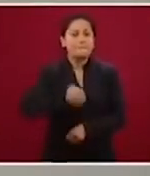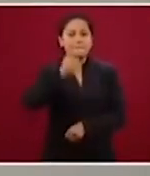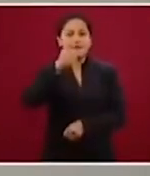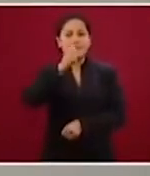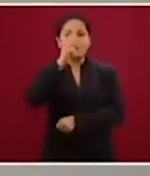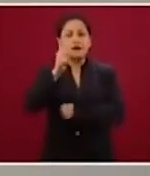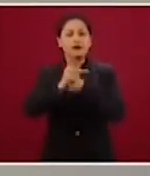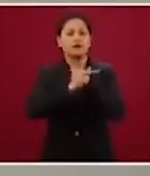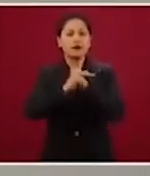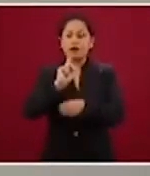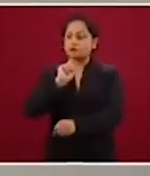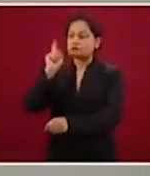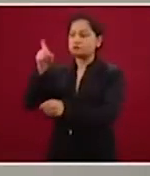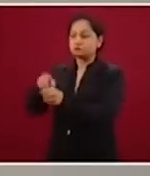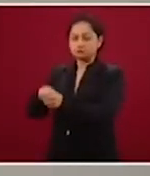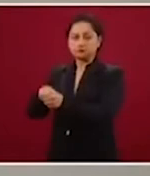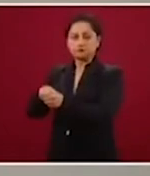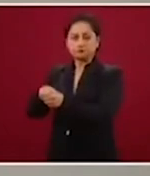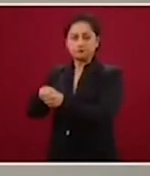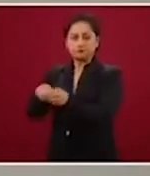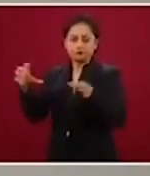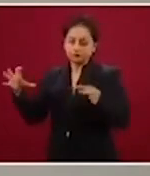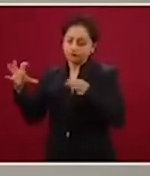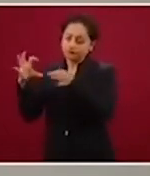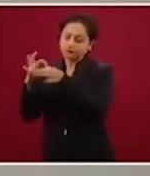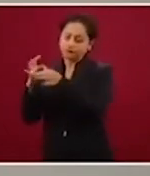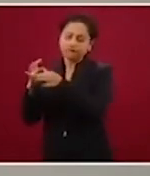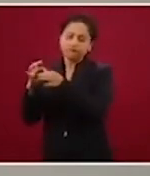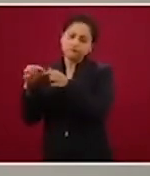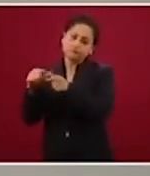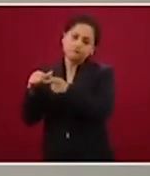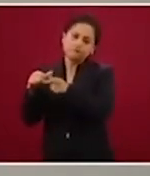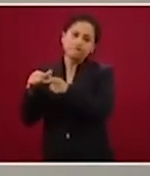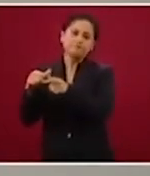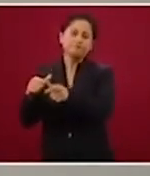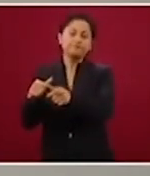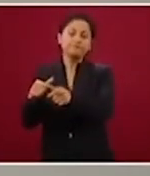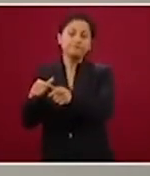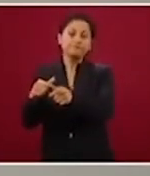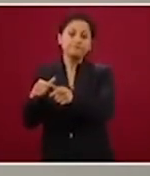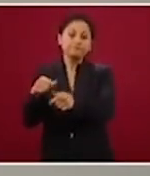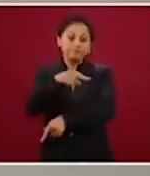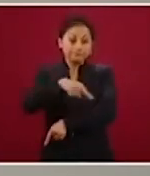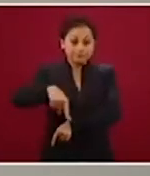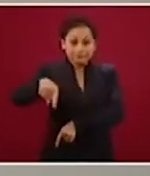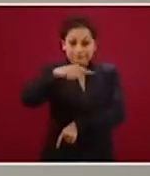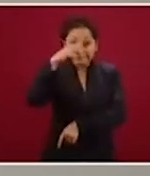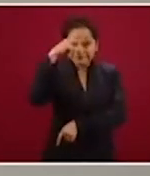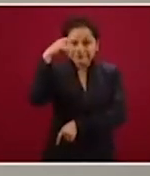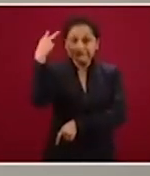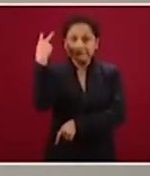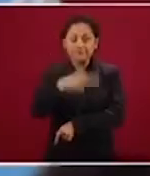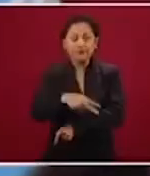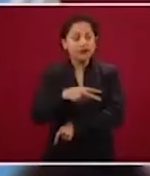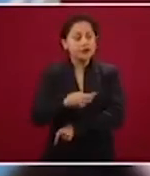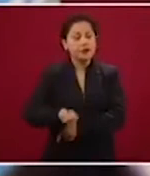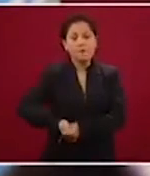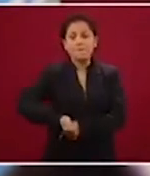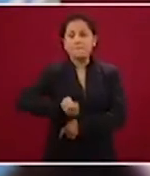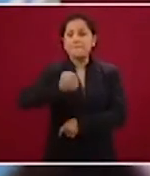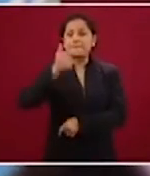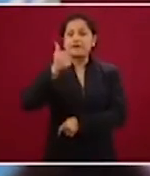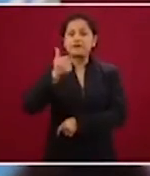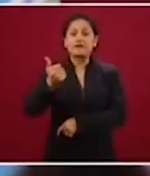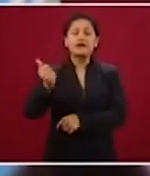delegación permanente en nuestra organización. Ustedes fueron el anfitrión de la primera conferencia